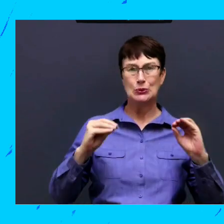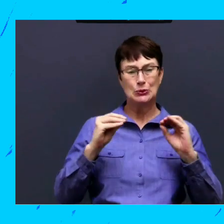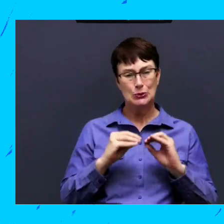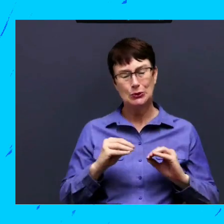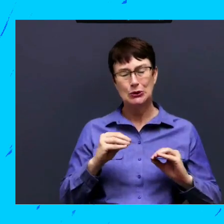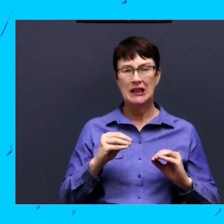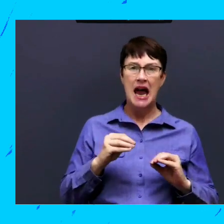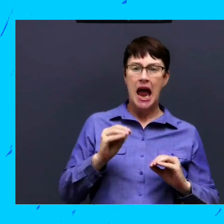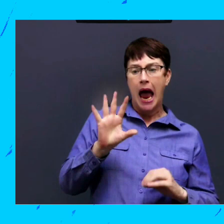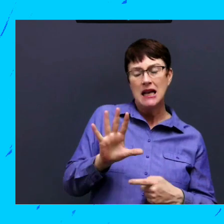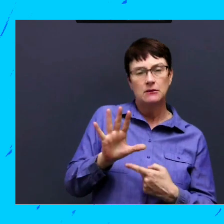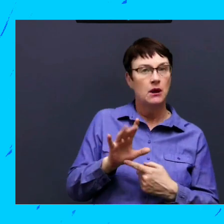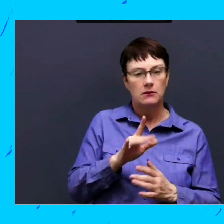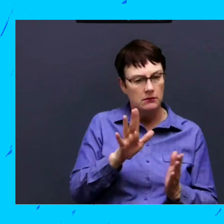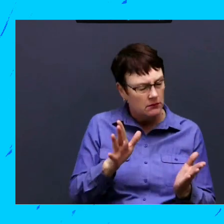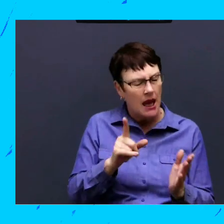globales.